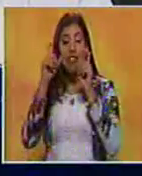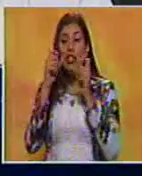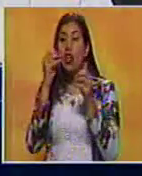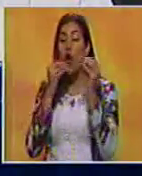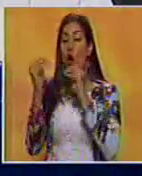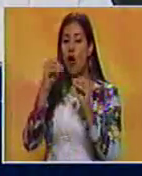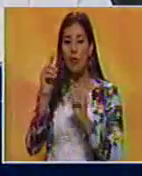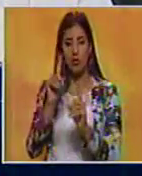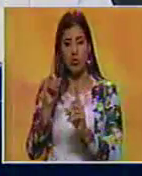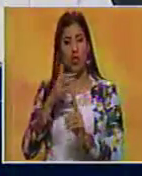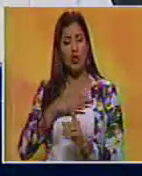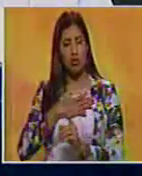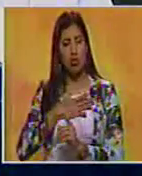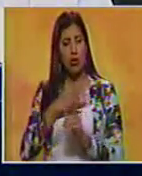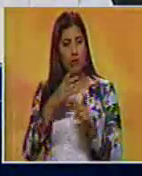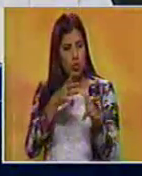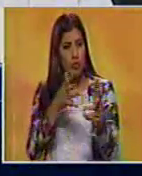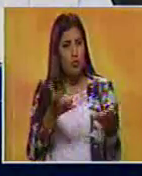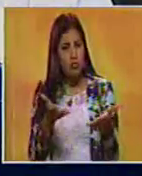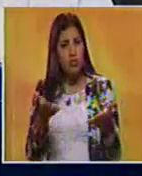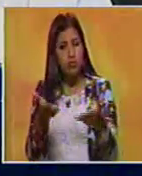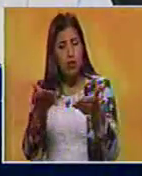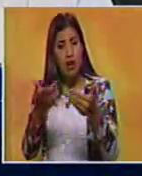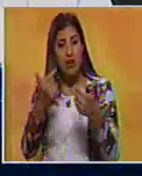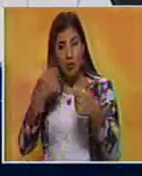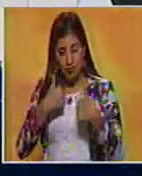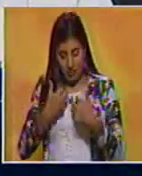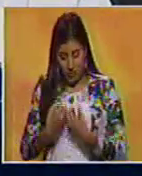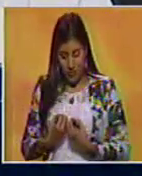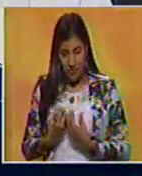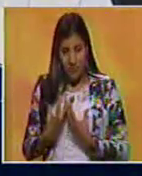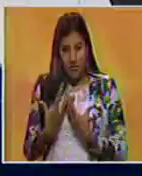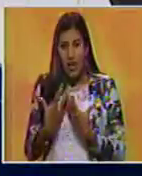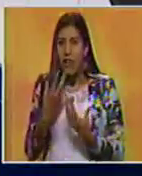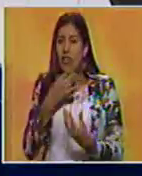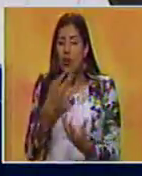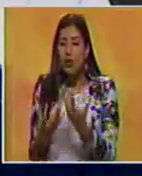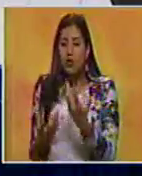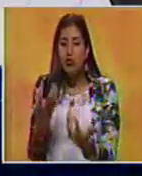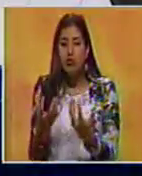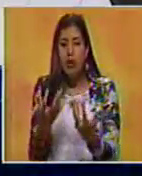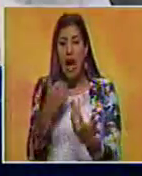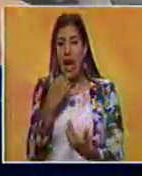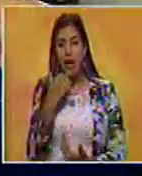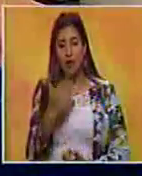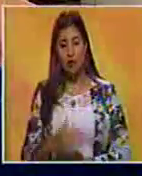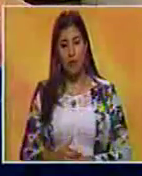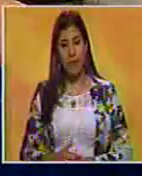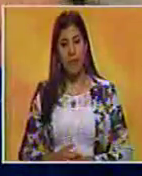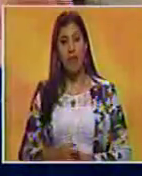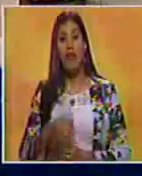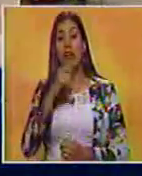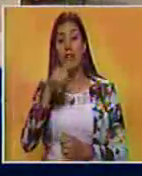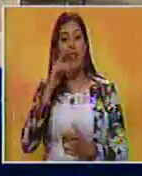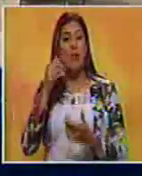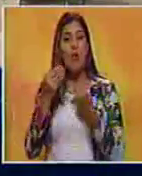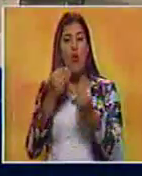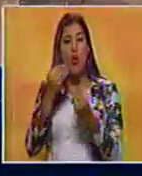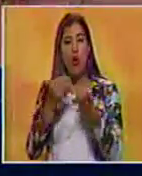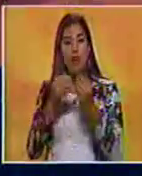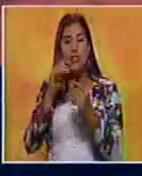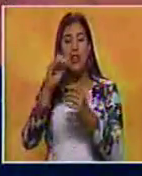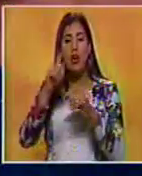recetas. Yo enseño a movilizar desde tu ser la pasión por hacer algo. El know-how o cómo hacer